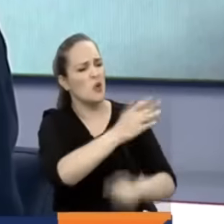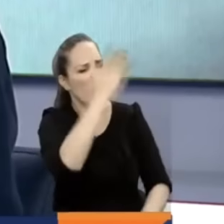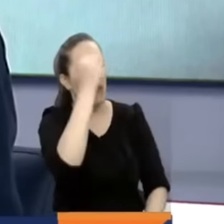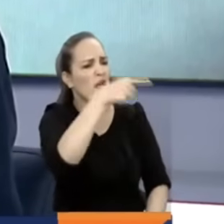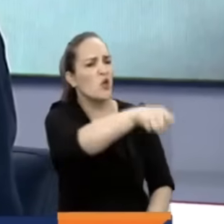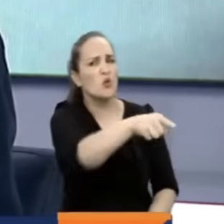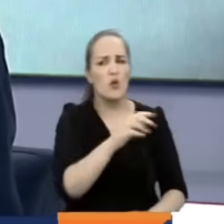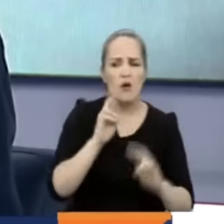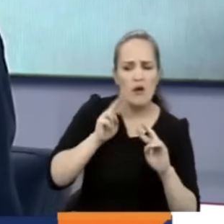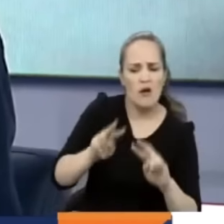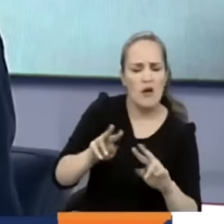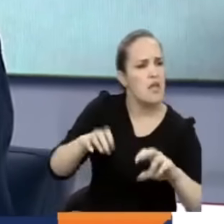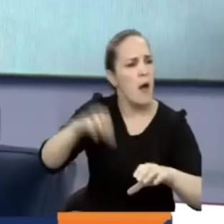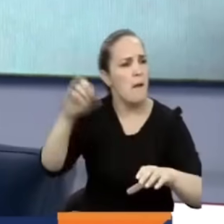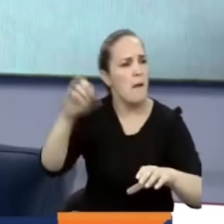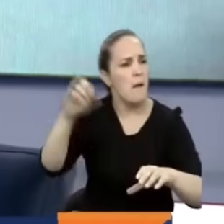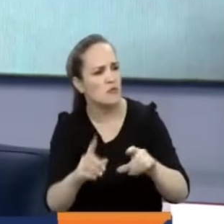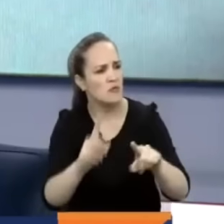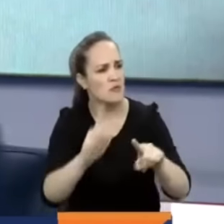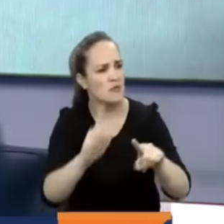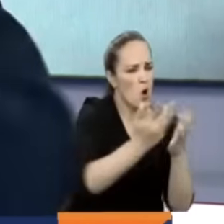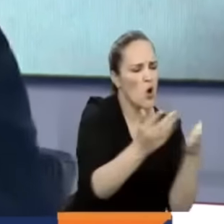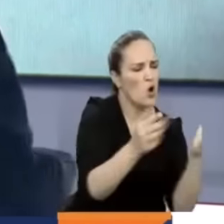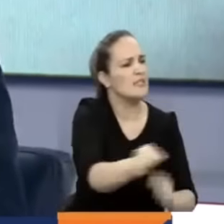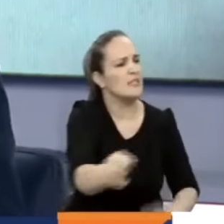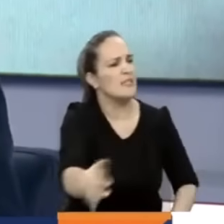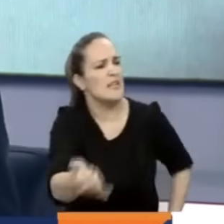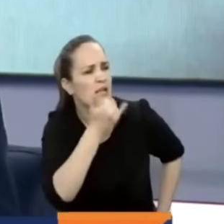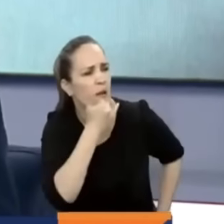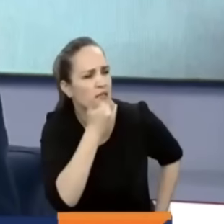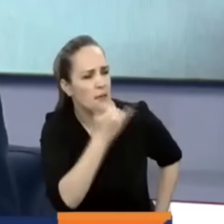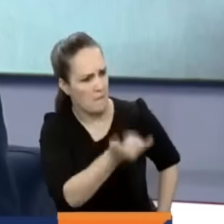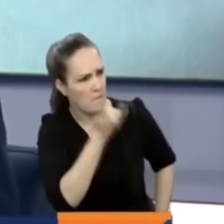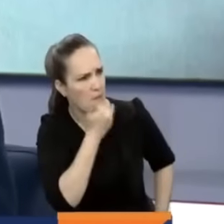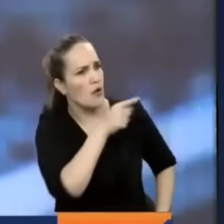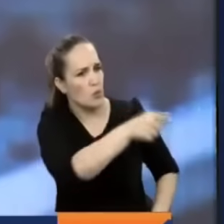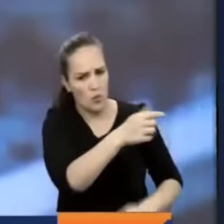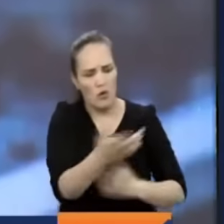del servicio público, concretamente Transmilenio, para que la gente pobre pudiese acceder.